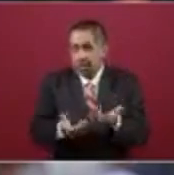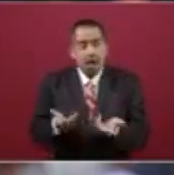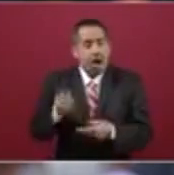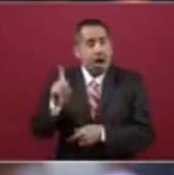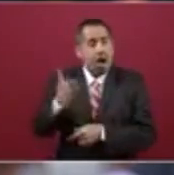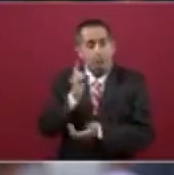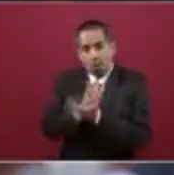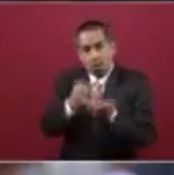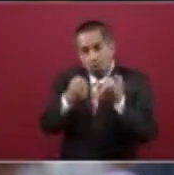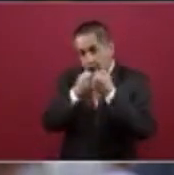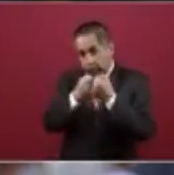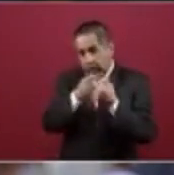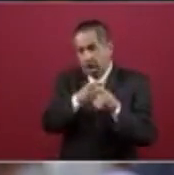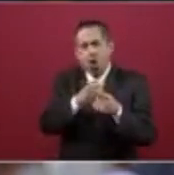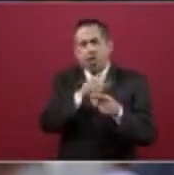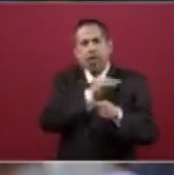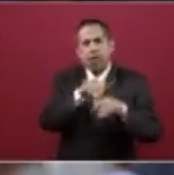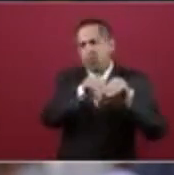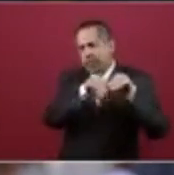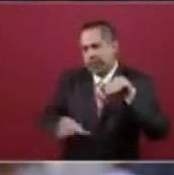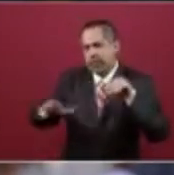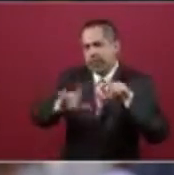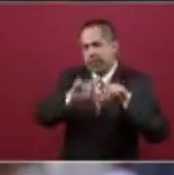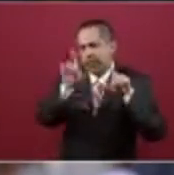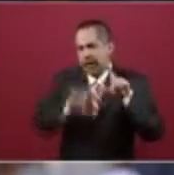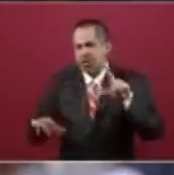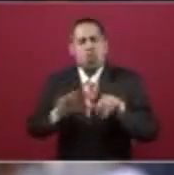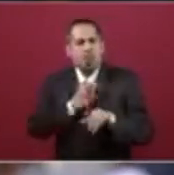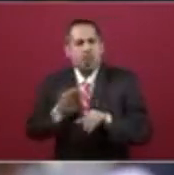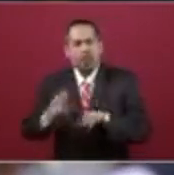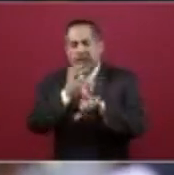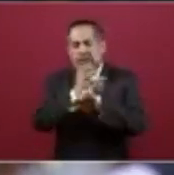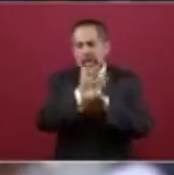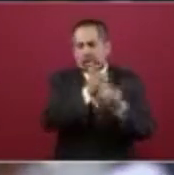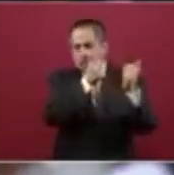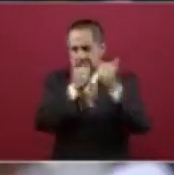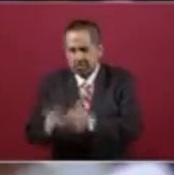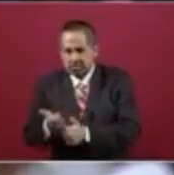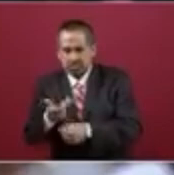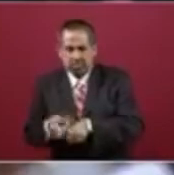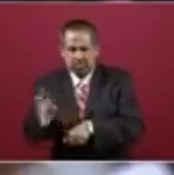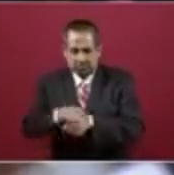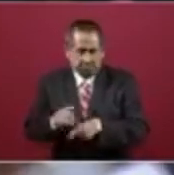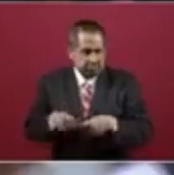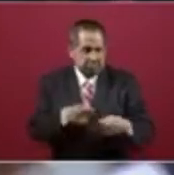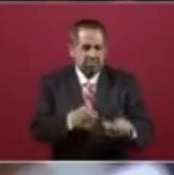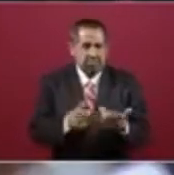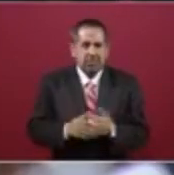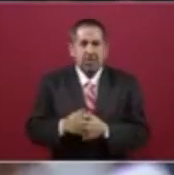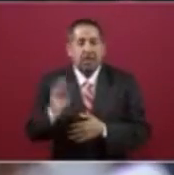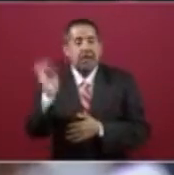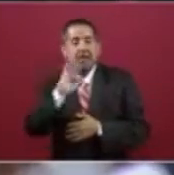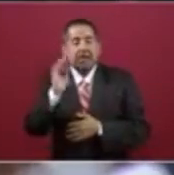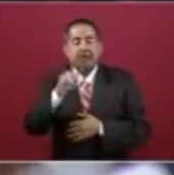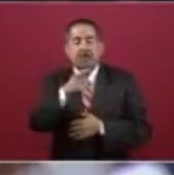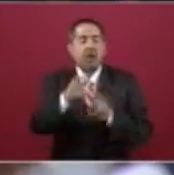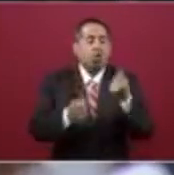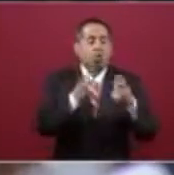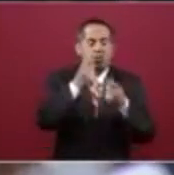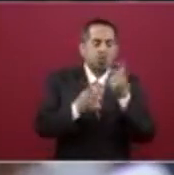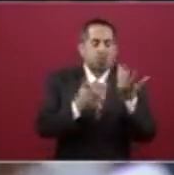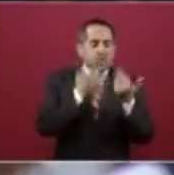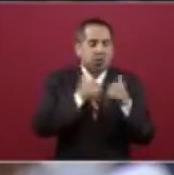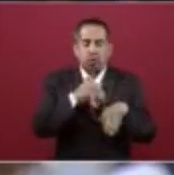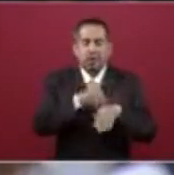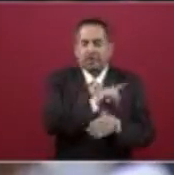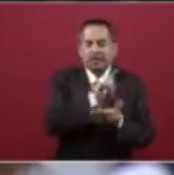de regularización o se extenderá al resto del país? Hay quienes consideran esta medida un premio a quienes se encuentran fuera de la ley. ¿Usted qué les